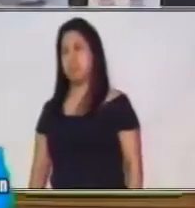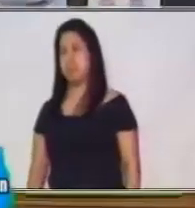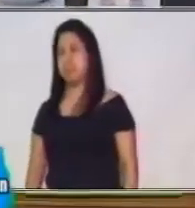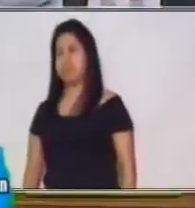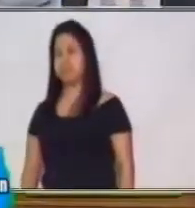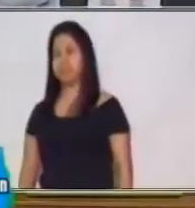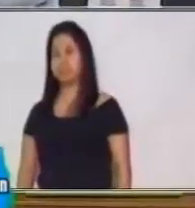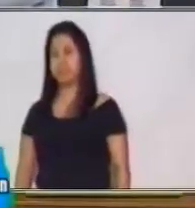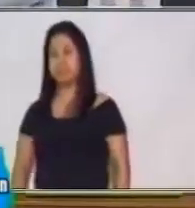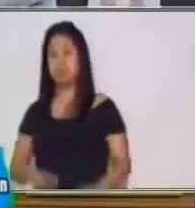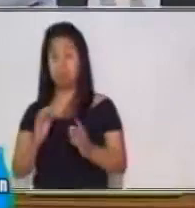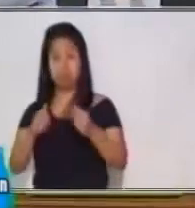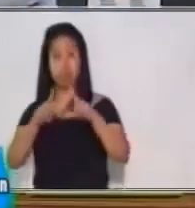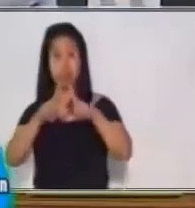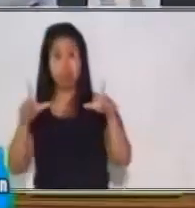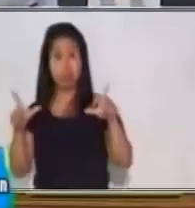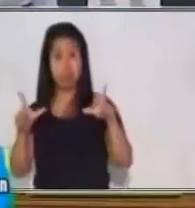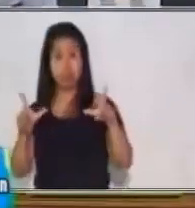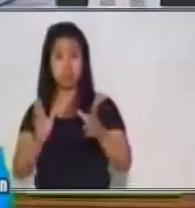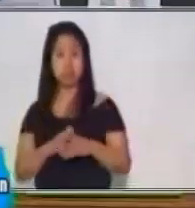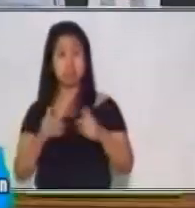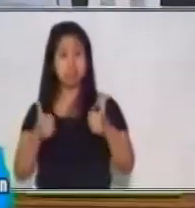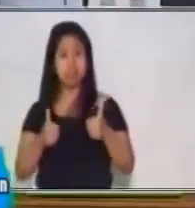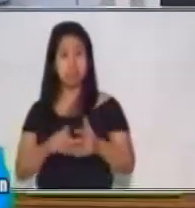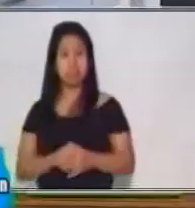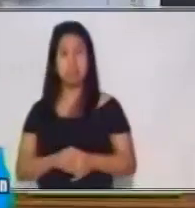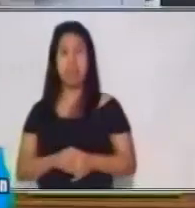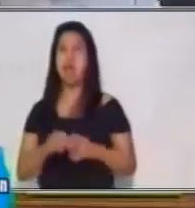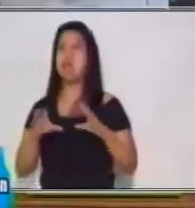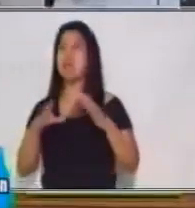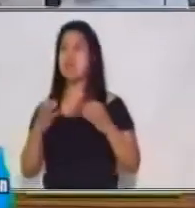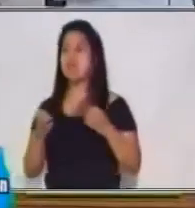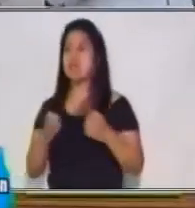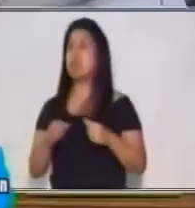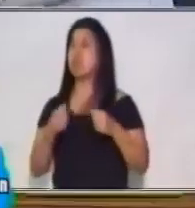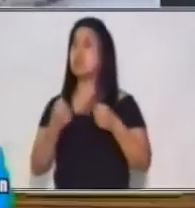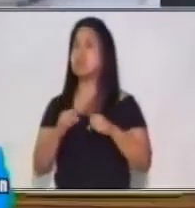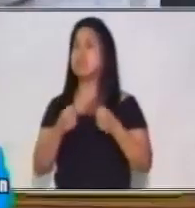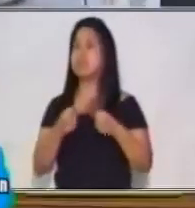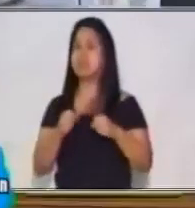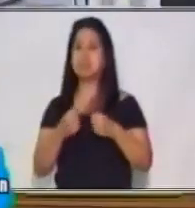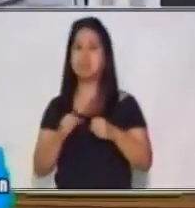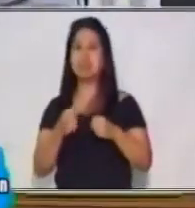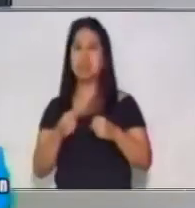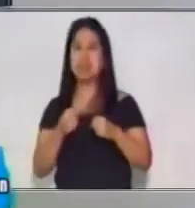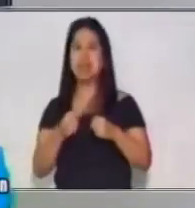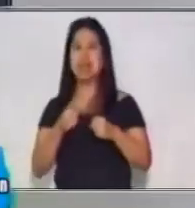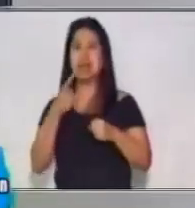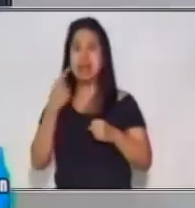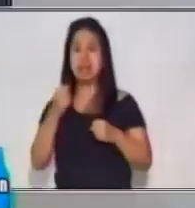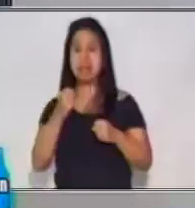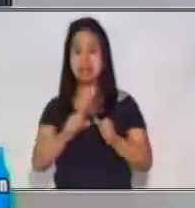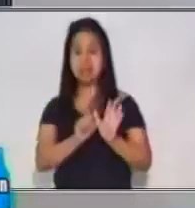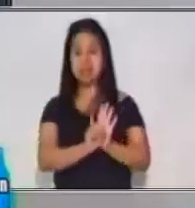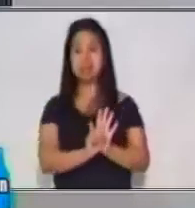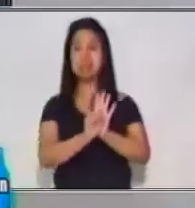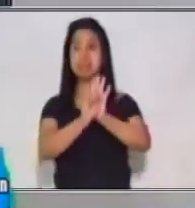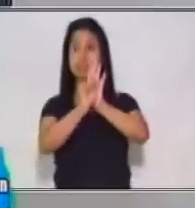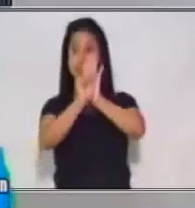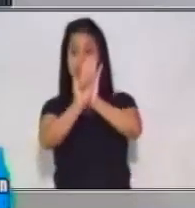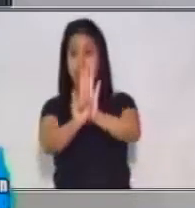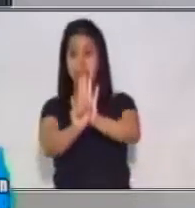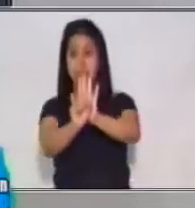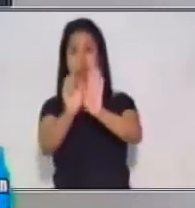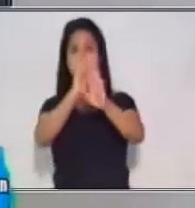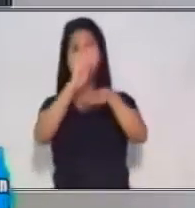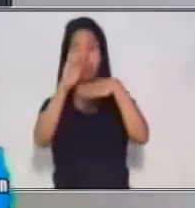Muy bien, entonces lo que vamos a ir haciendo es ir representando, vamos a representar